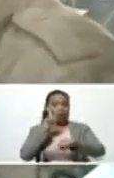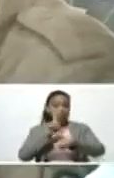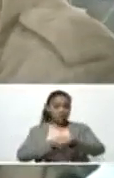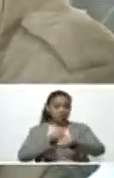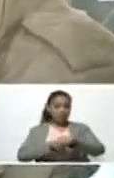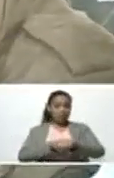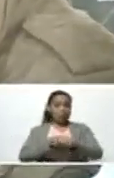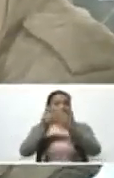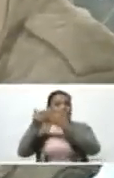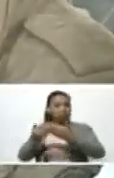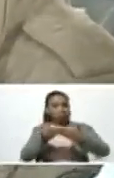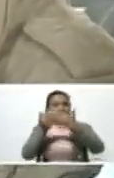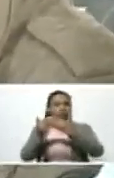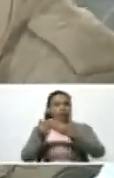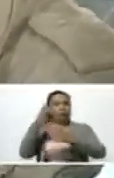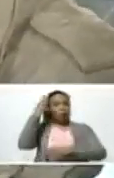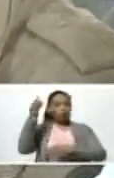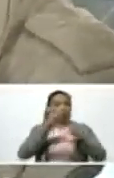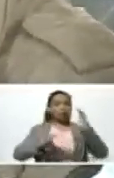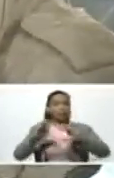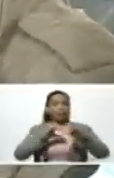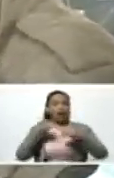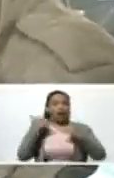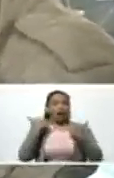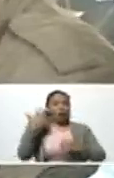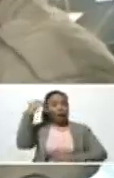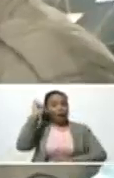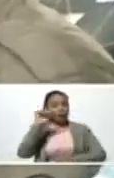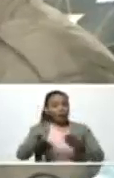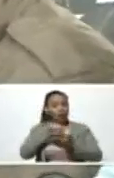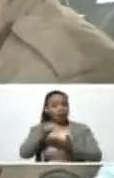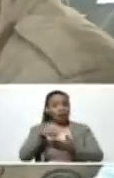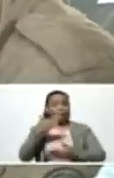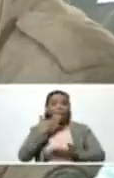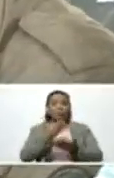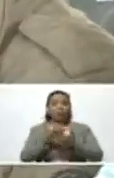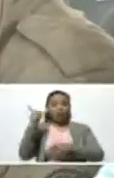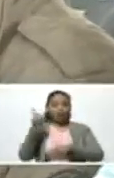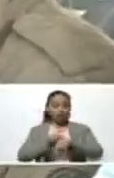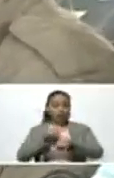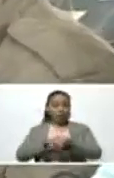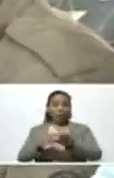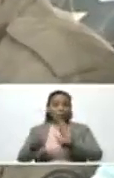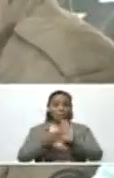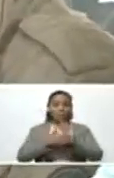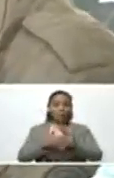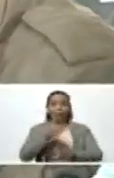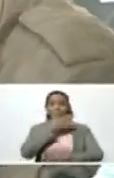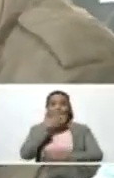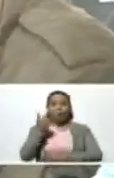académico. Bueno, el Consejo Científico, que ahora usted lo tiene nacional, ha permitido acoplar esos tiempos y tomar mejores decisiones. Y eso